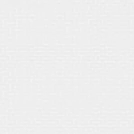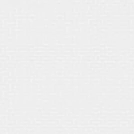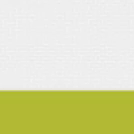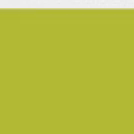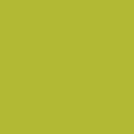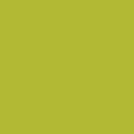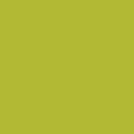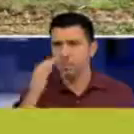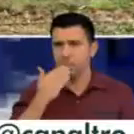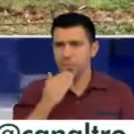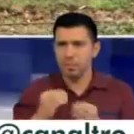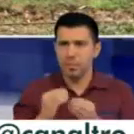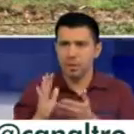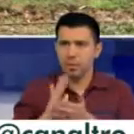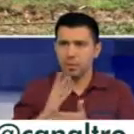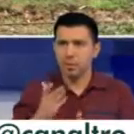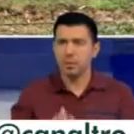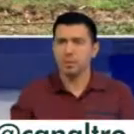canaltro.com.